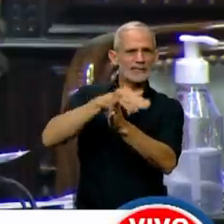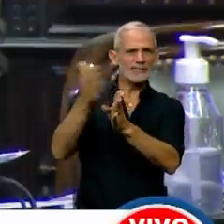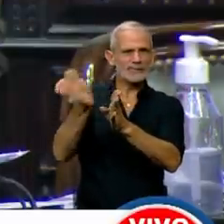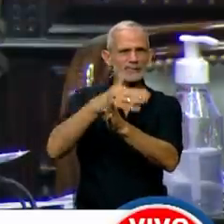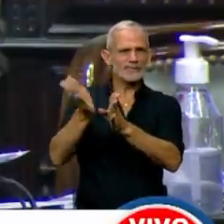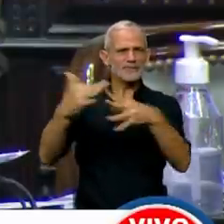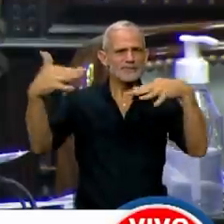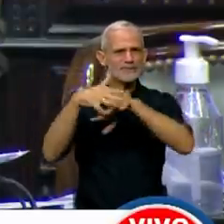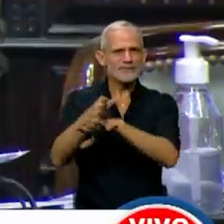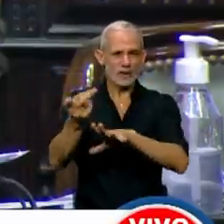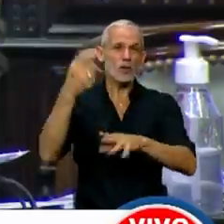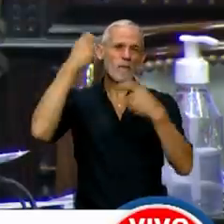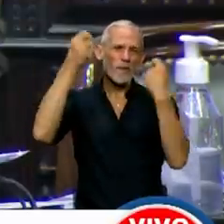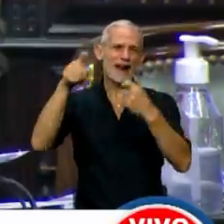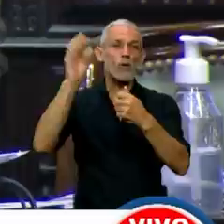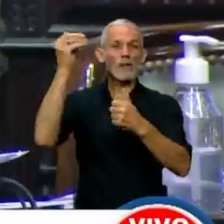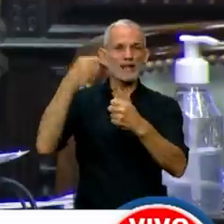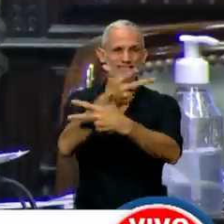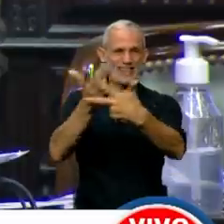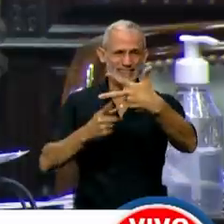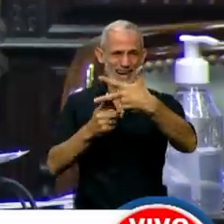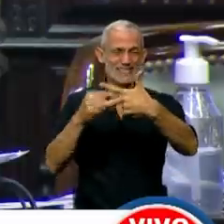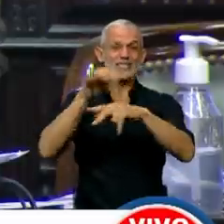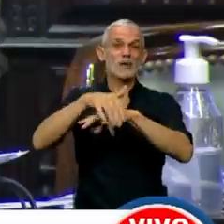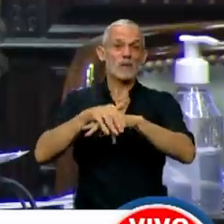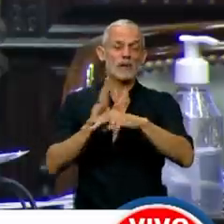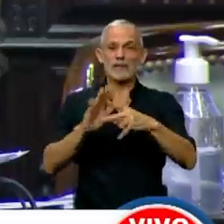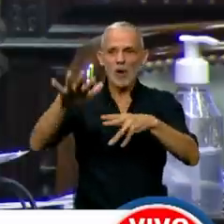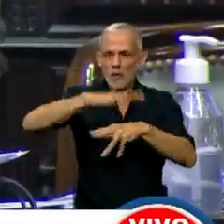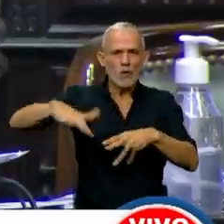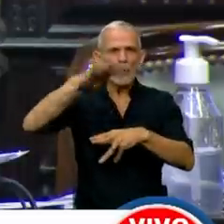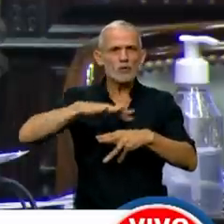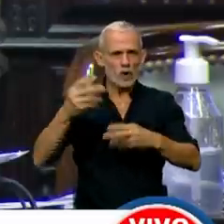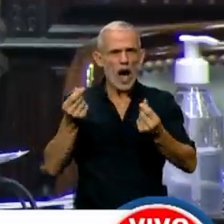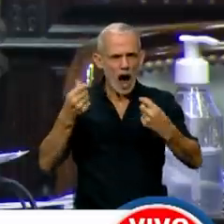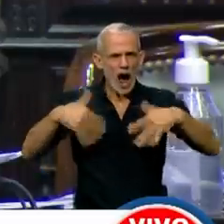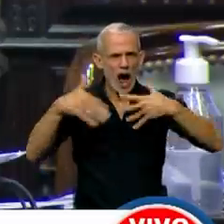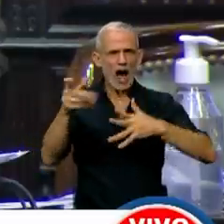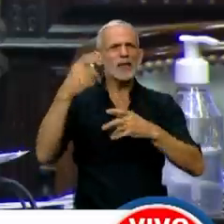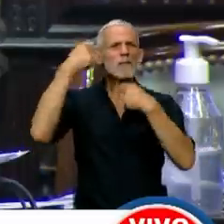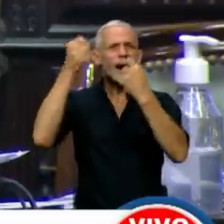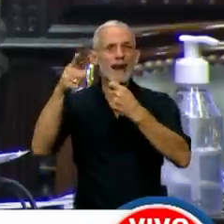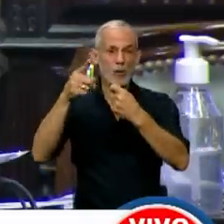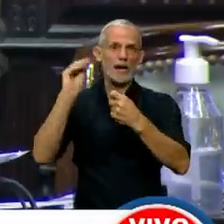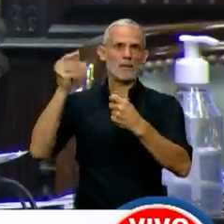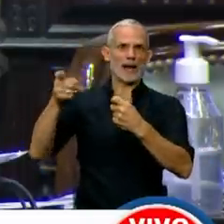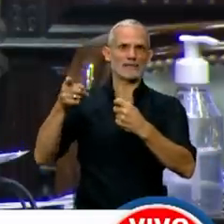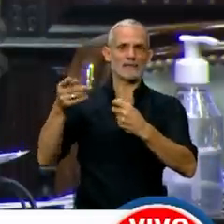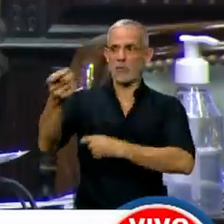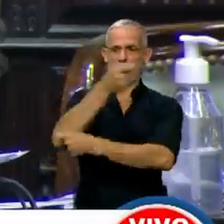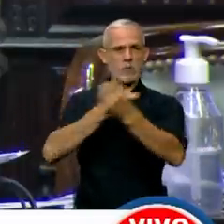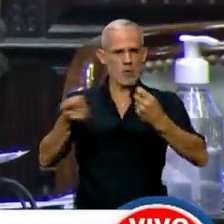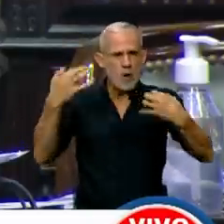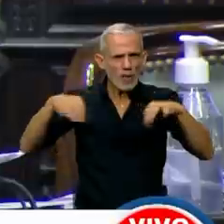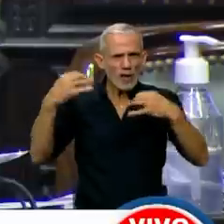en nuestro caso con el paraguay con el brasil nuestra provincia está metida en la zona más rica del paraguay en la zona más rica del brasil